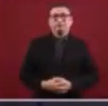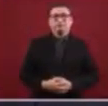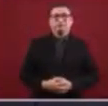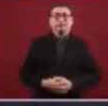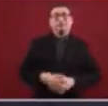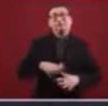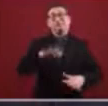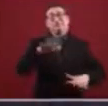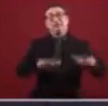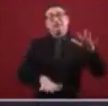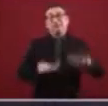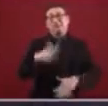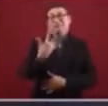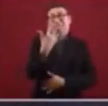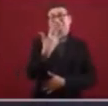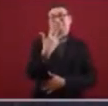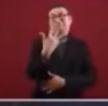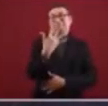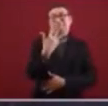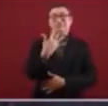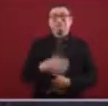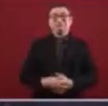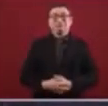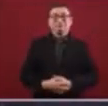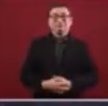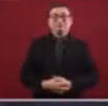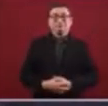a veces 5,